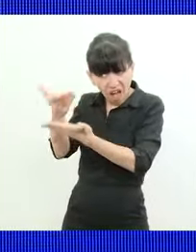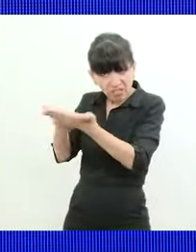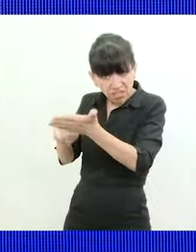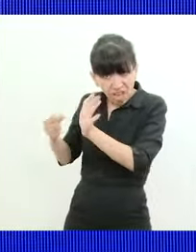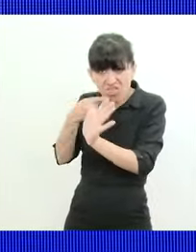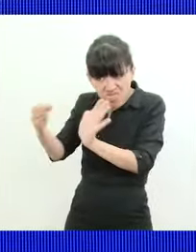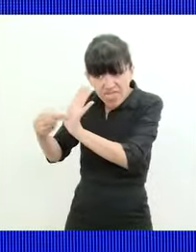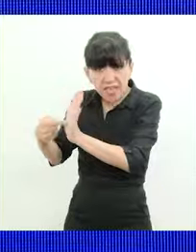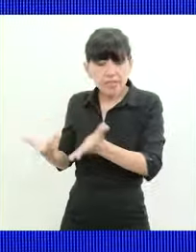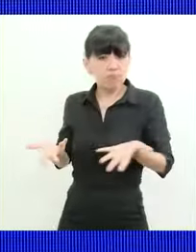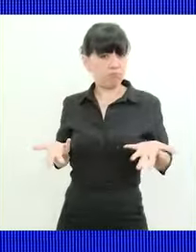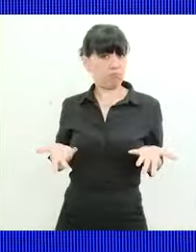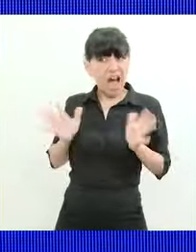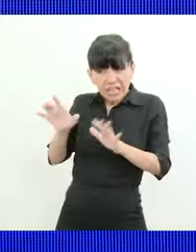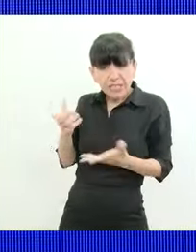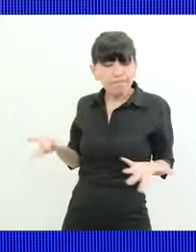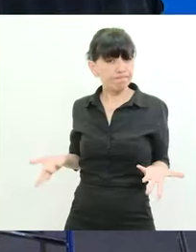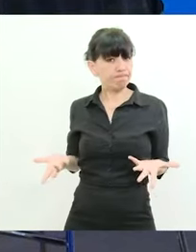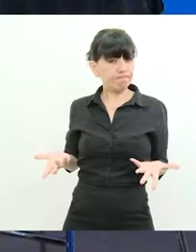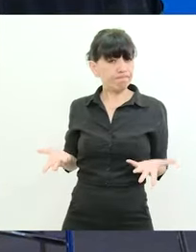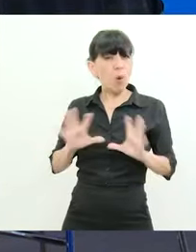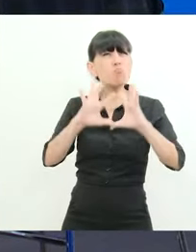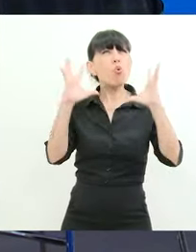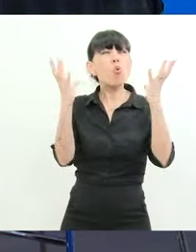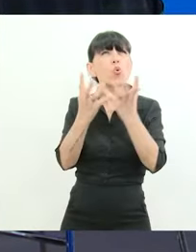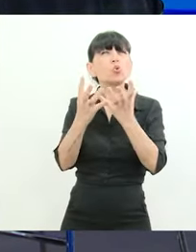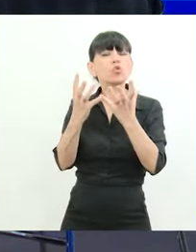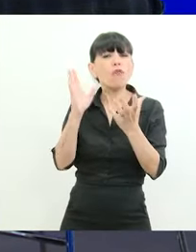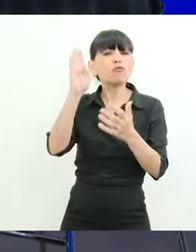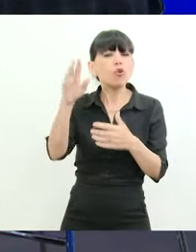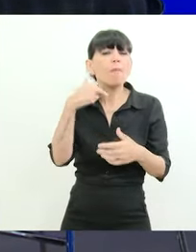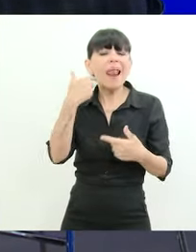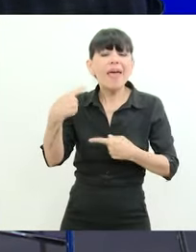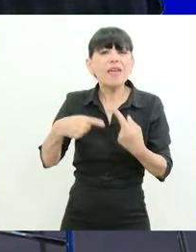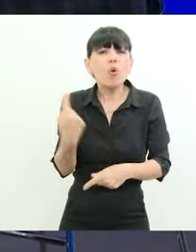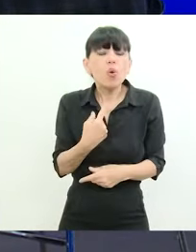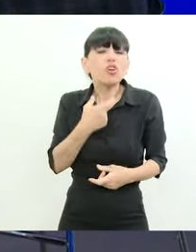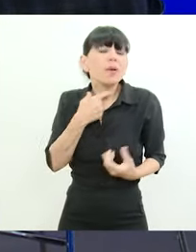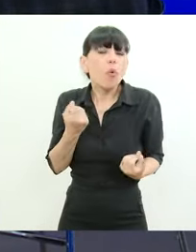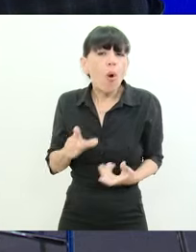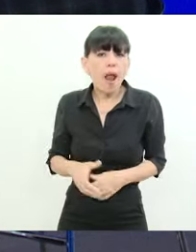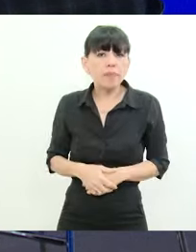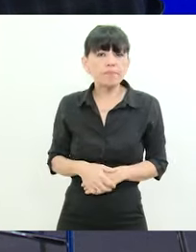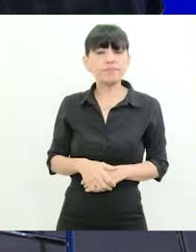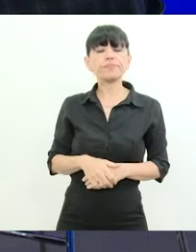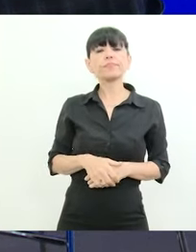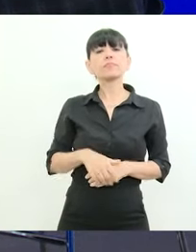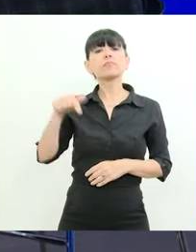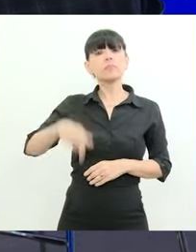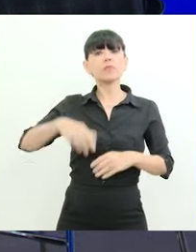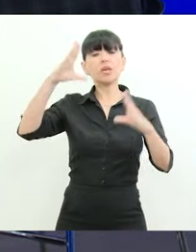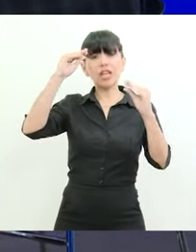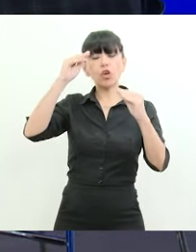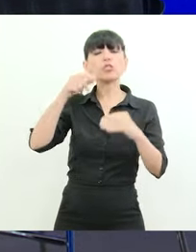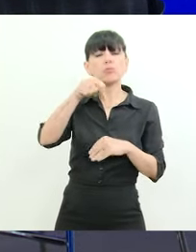¿qué mundo le vamos a dejar a nuestros hijos? esta noche va a debatir con con con